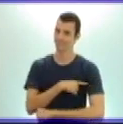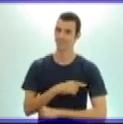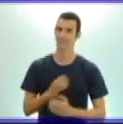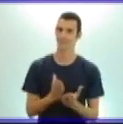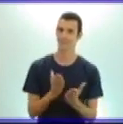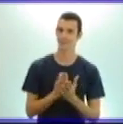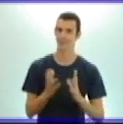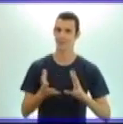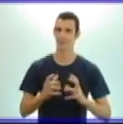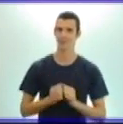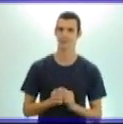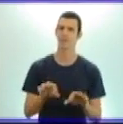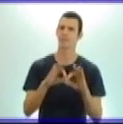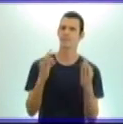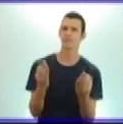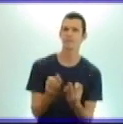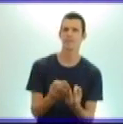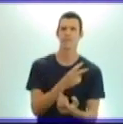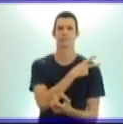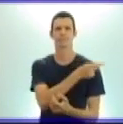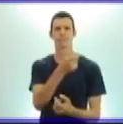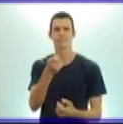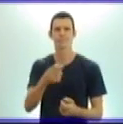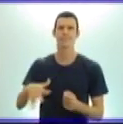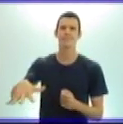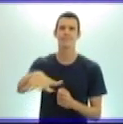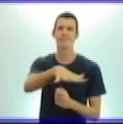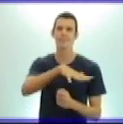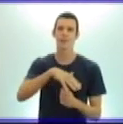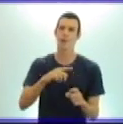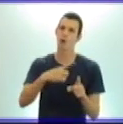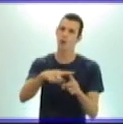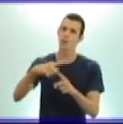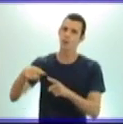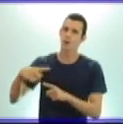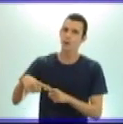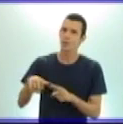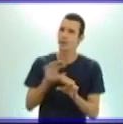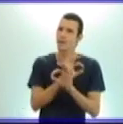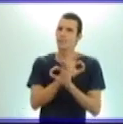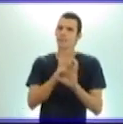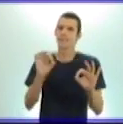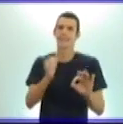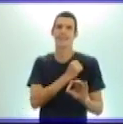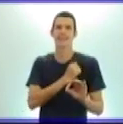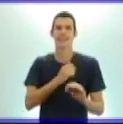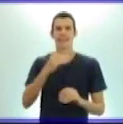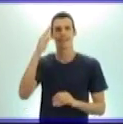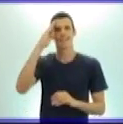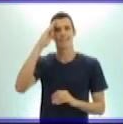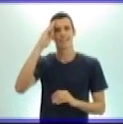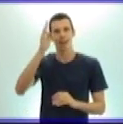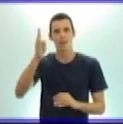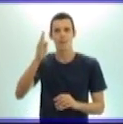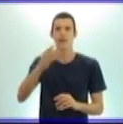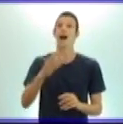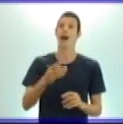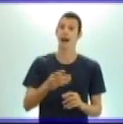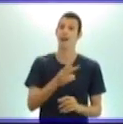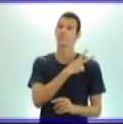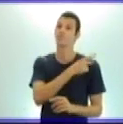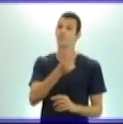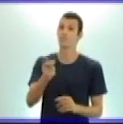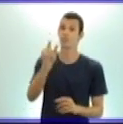sus familiares, maestros y especialmente queríamos saludar a un maestro que no ceja en el